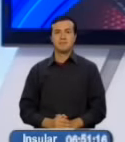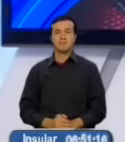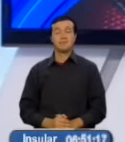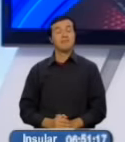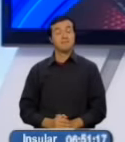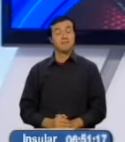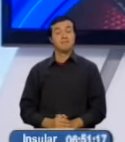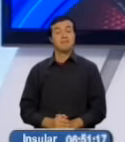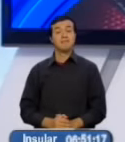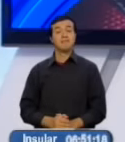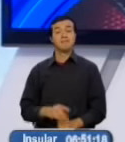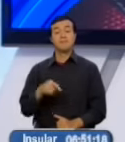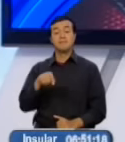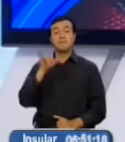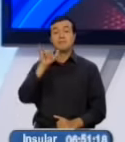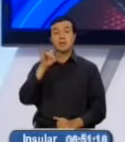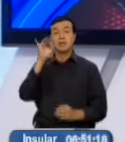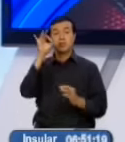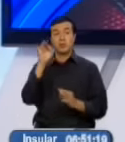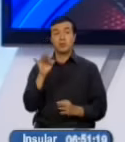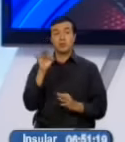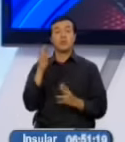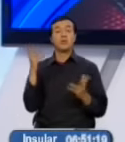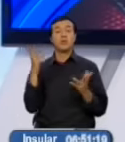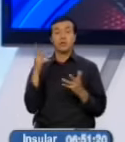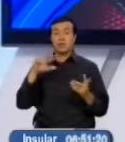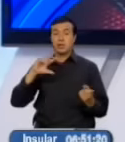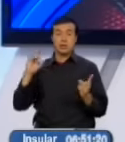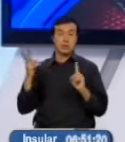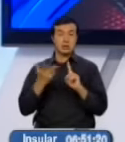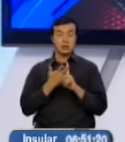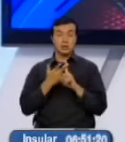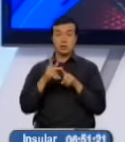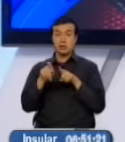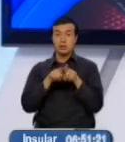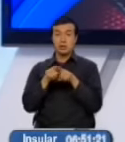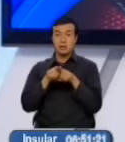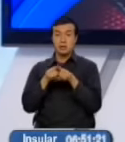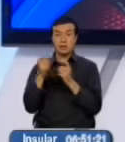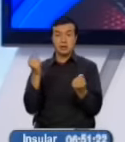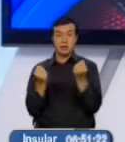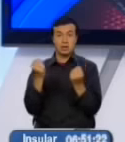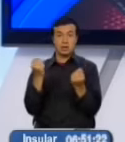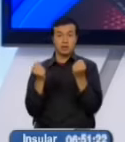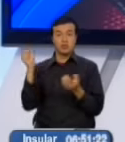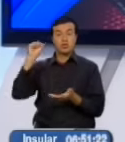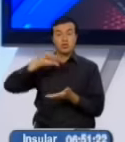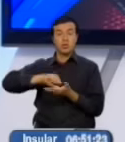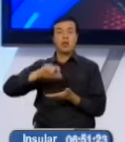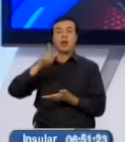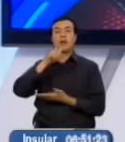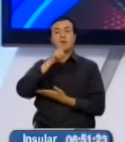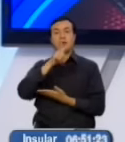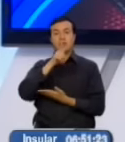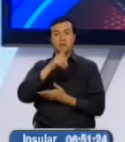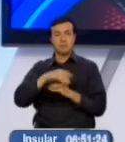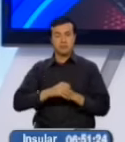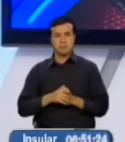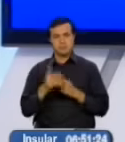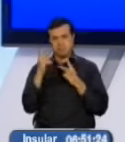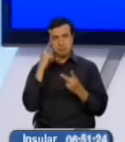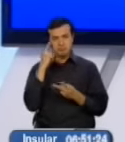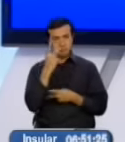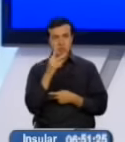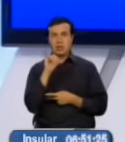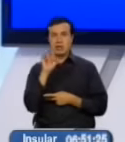Y este fin de semana, el sábado concretamente, también se cumplirá la tercera válida de rally en la ciudad de Latacunga. Veamos declaraciones de